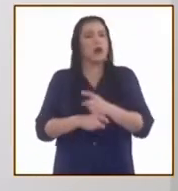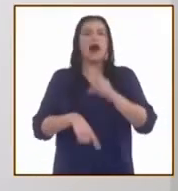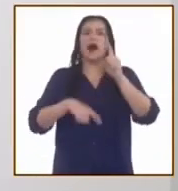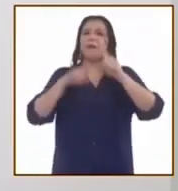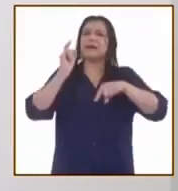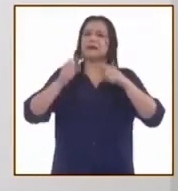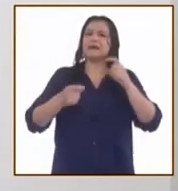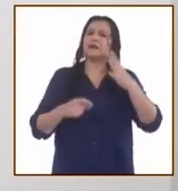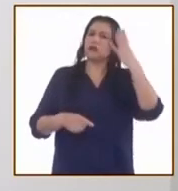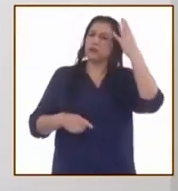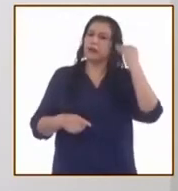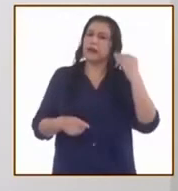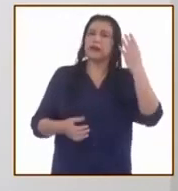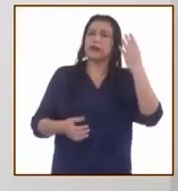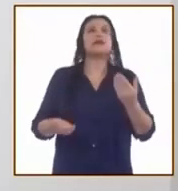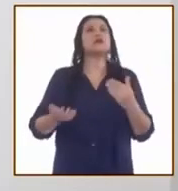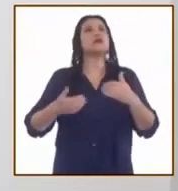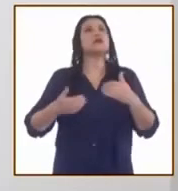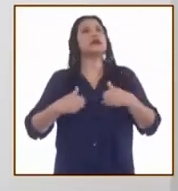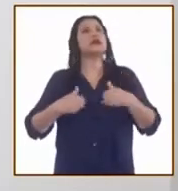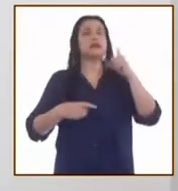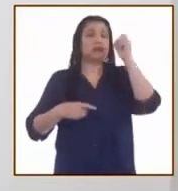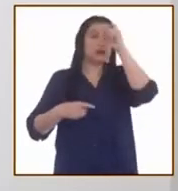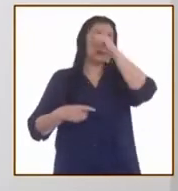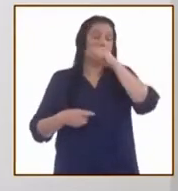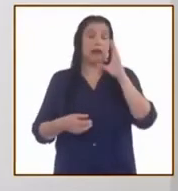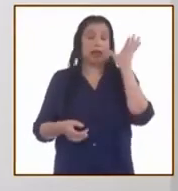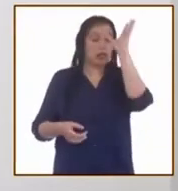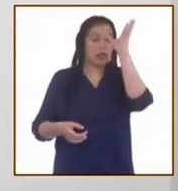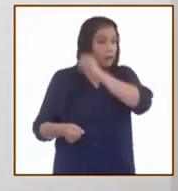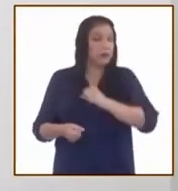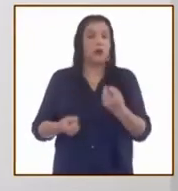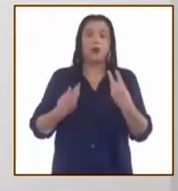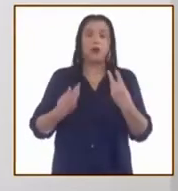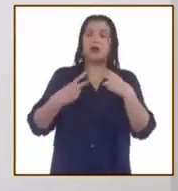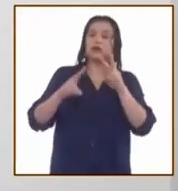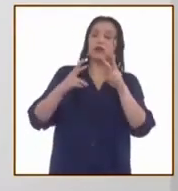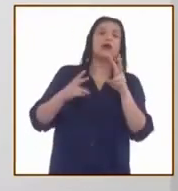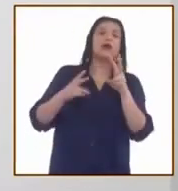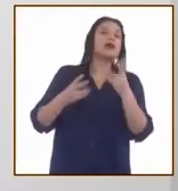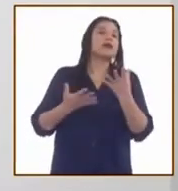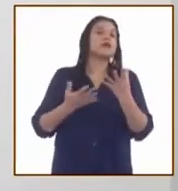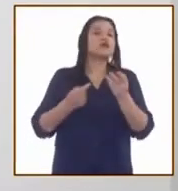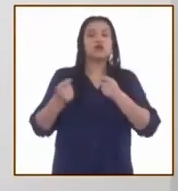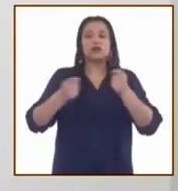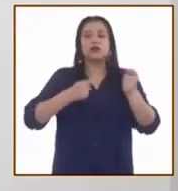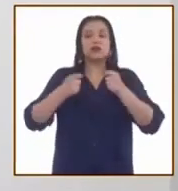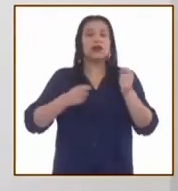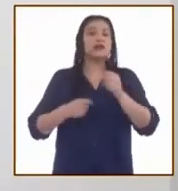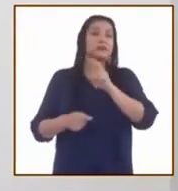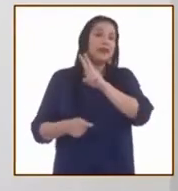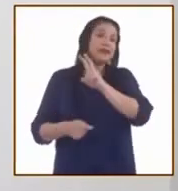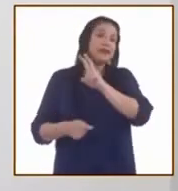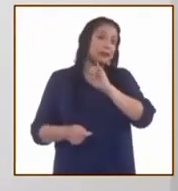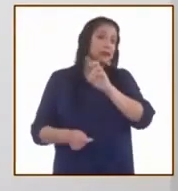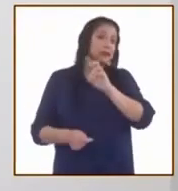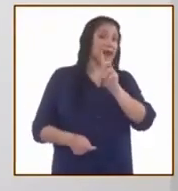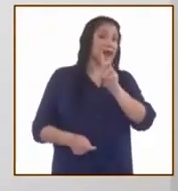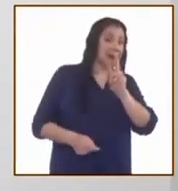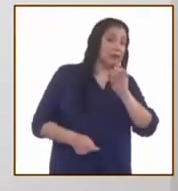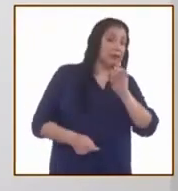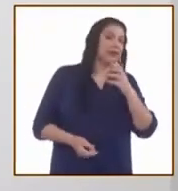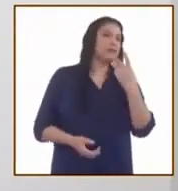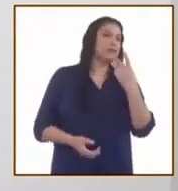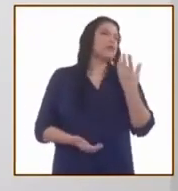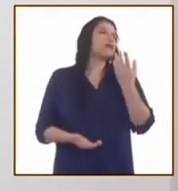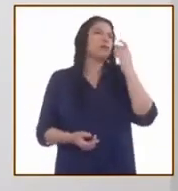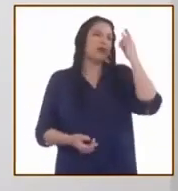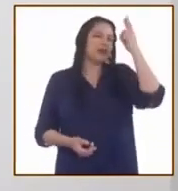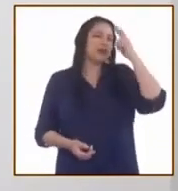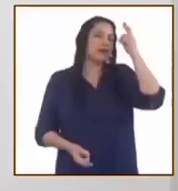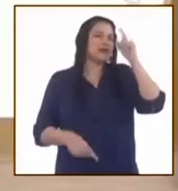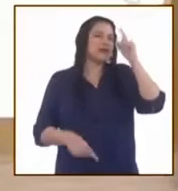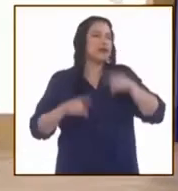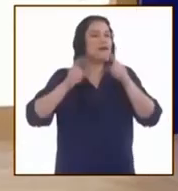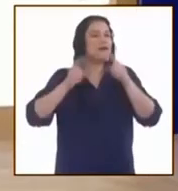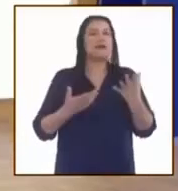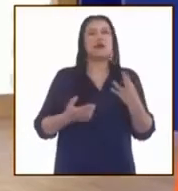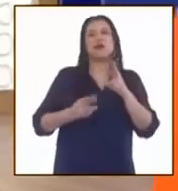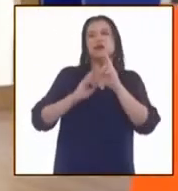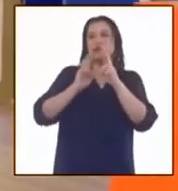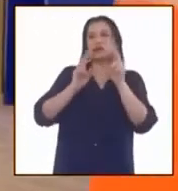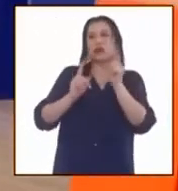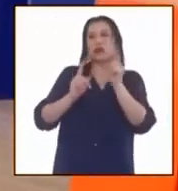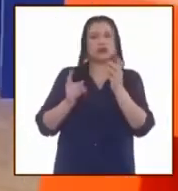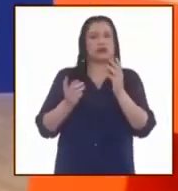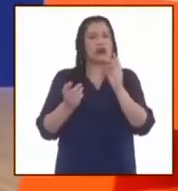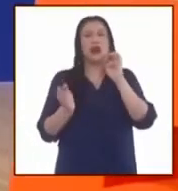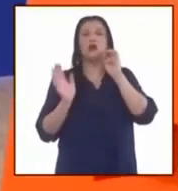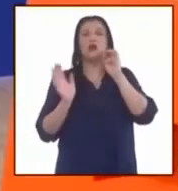y no nos damos cuenta de que nos estamos equivocando al medir las variables. Por eso los resultados no se ajustan a un patrón. Todo